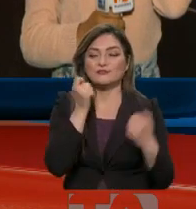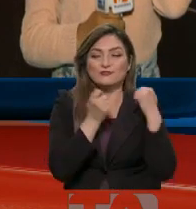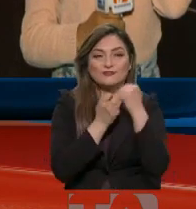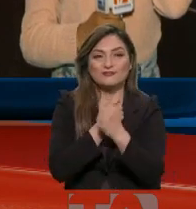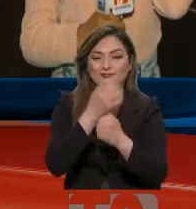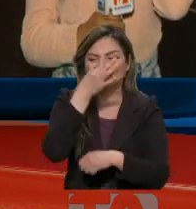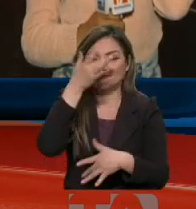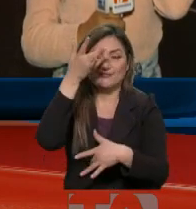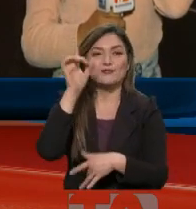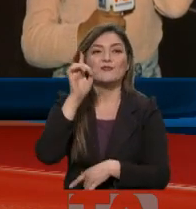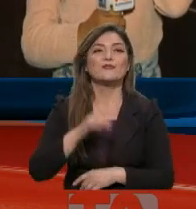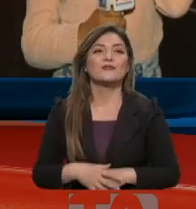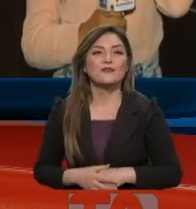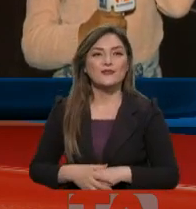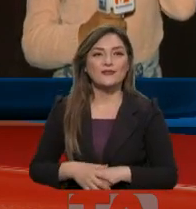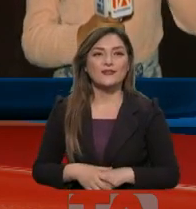día.